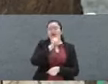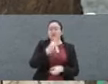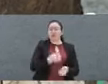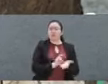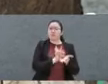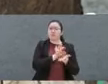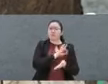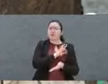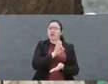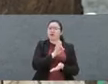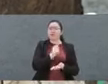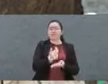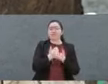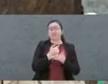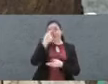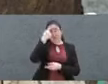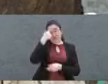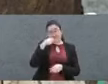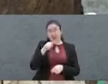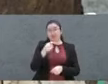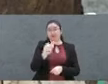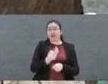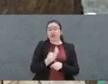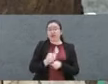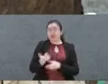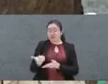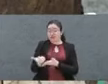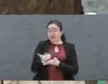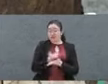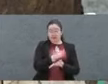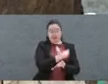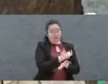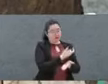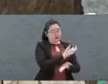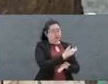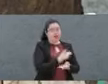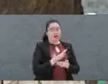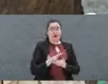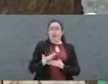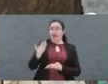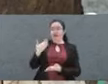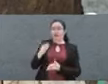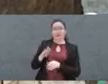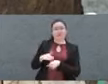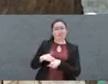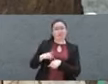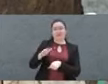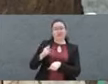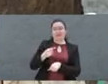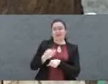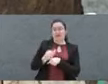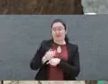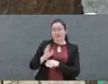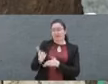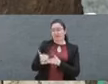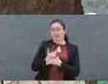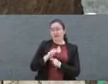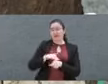momento un nivel de recaudación mayor a lo que se había establecido en el Código